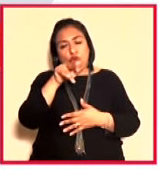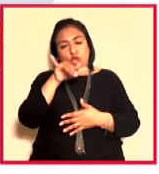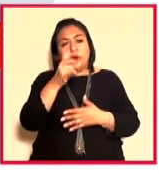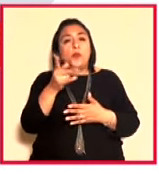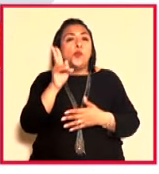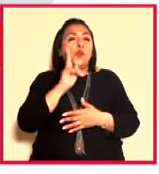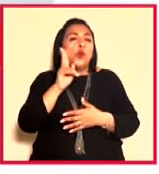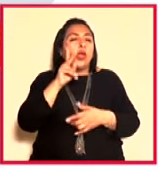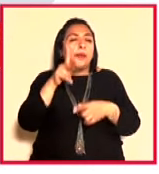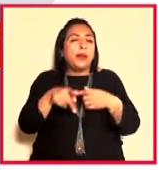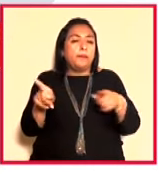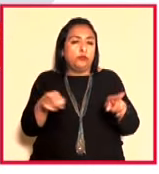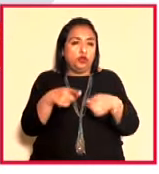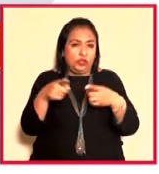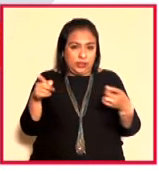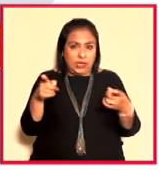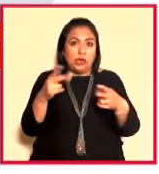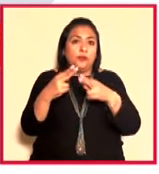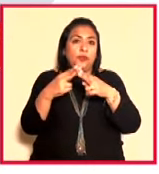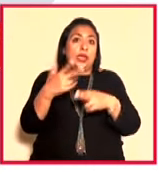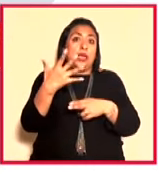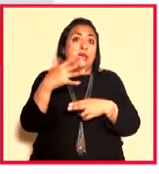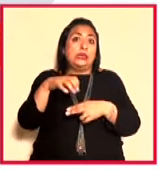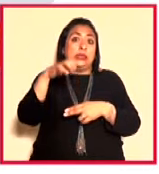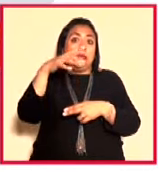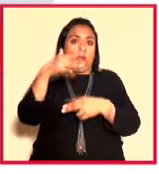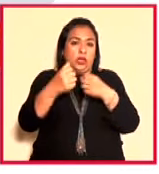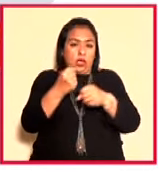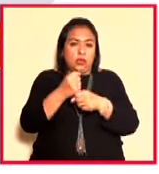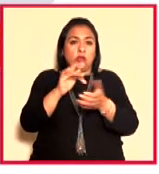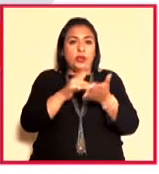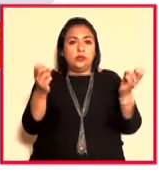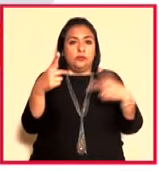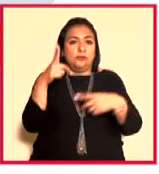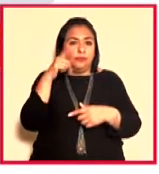probadita de su obra por sus 50 años. Muchas gracias, nos vemos mañana. Hasta mañana.